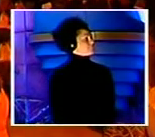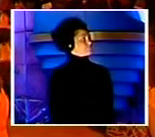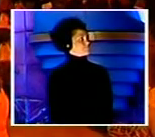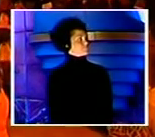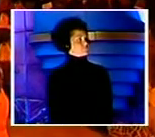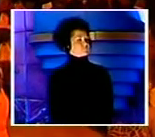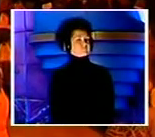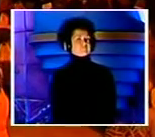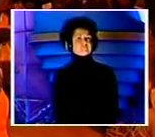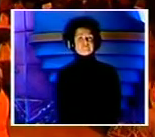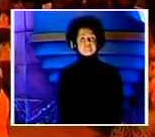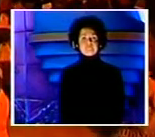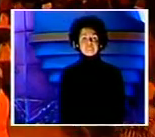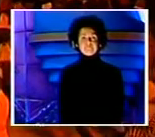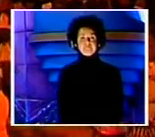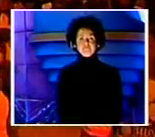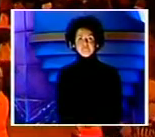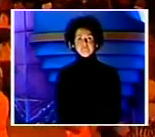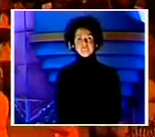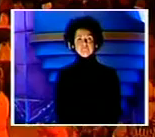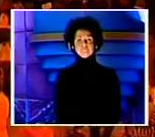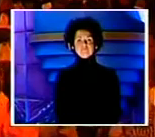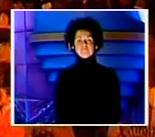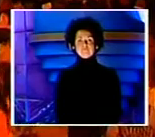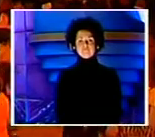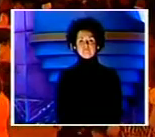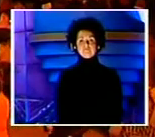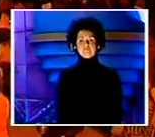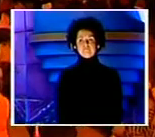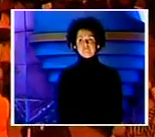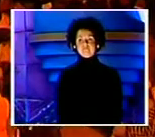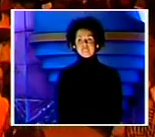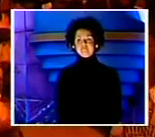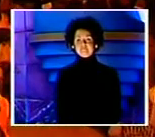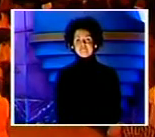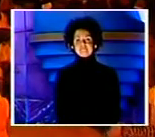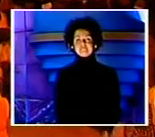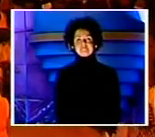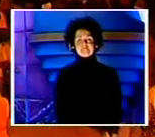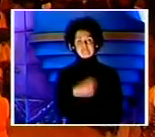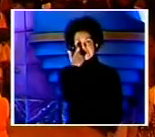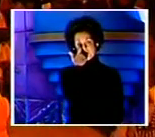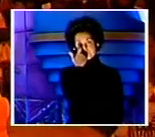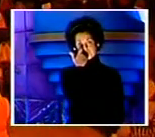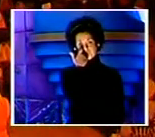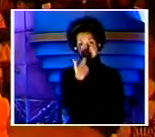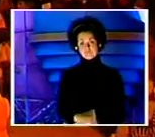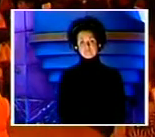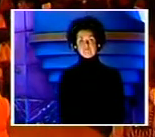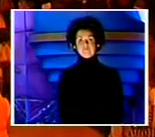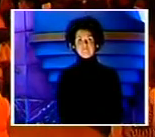puestos y dispuestos para disfrutar con la segunda canción de las que han roto hoy la noche. Han llegado en primer lugar las Crazy Trotas.